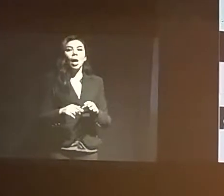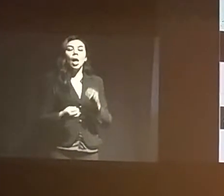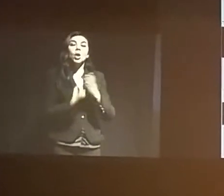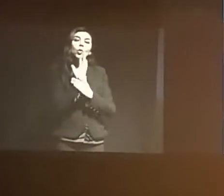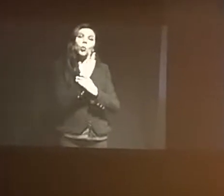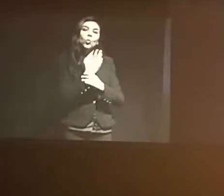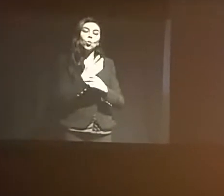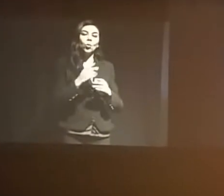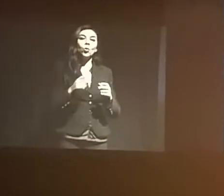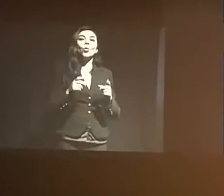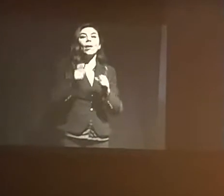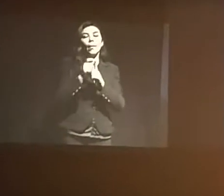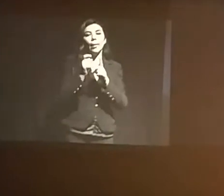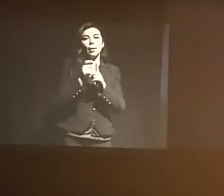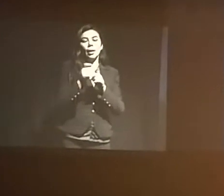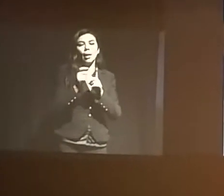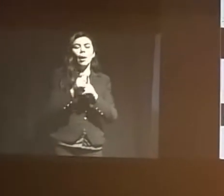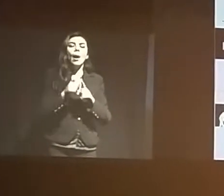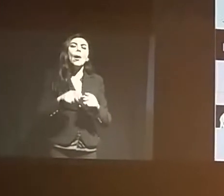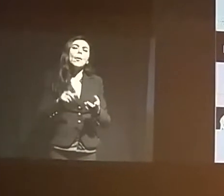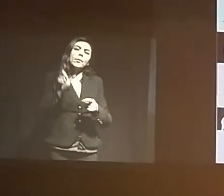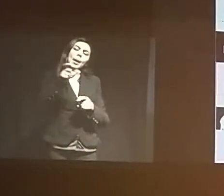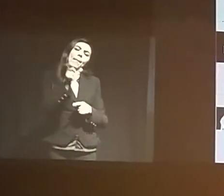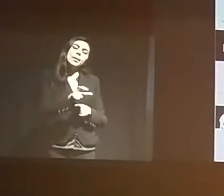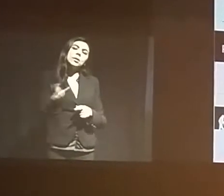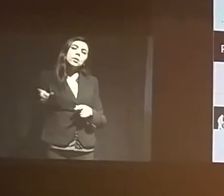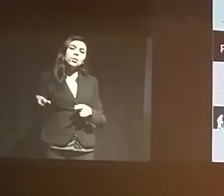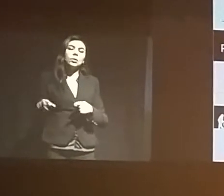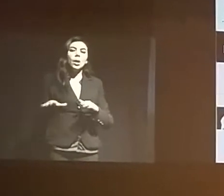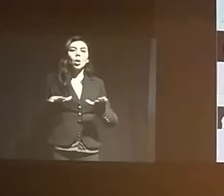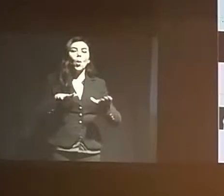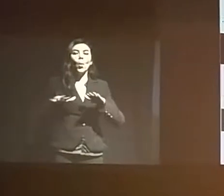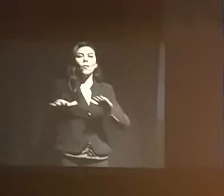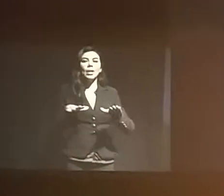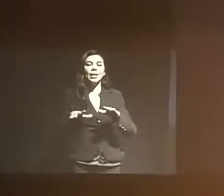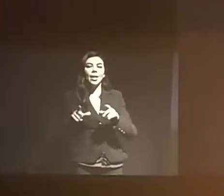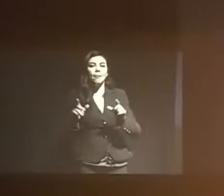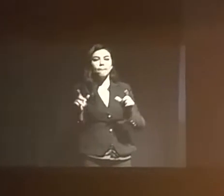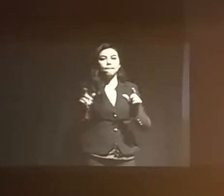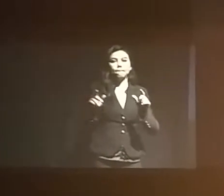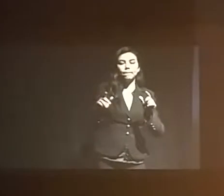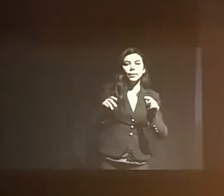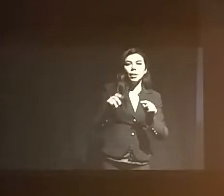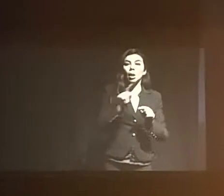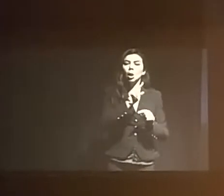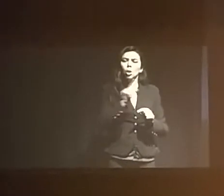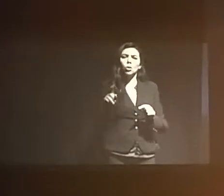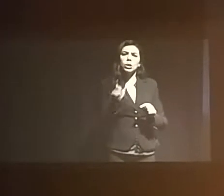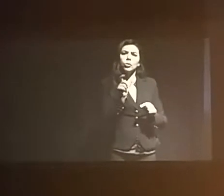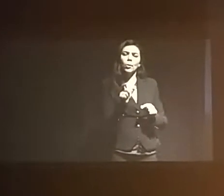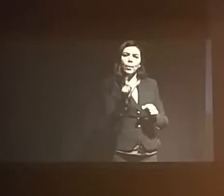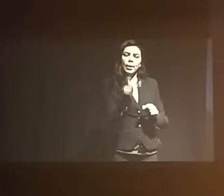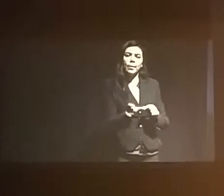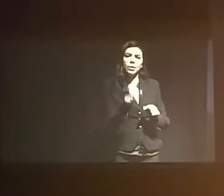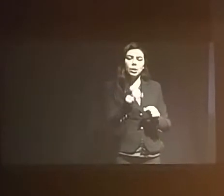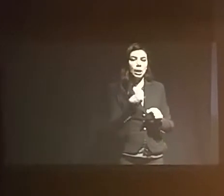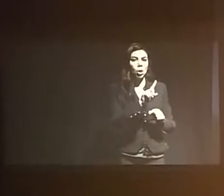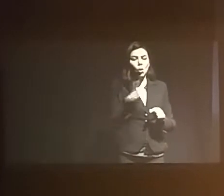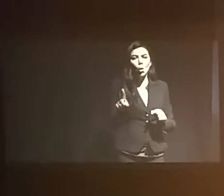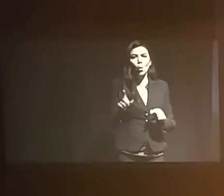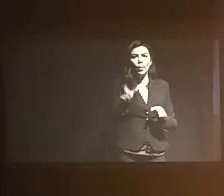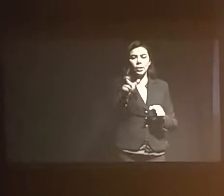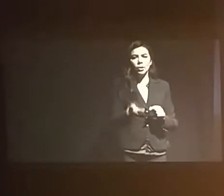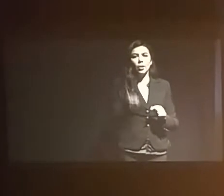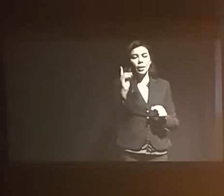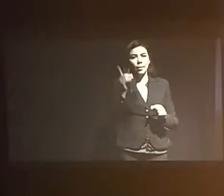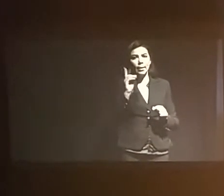norma, que es persona con movilidad reducida, y dice que es cualquier persona que, no siendo calificable como persona con discapacidad,